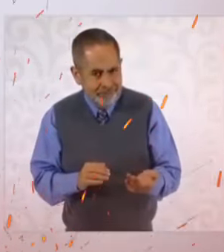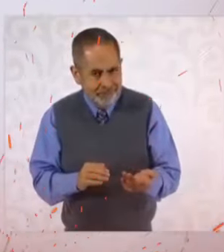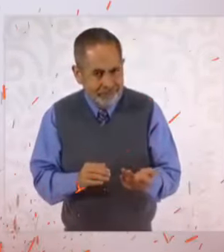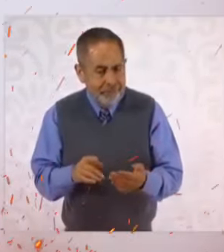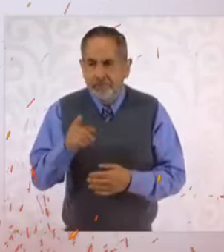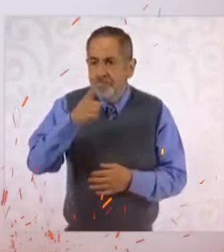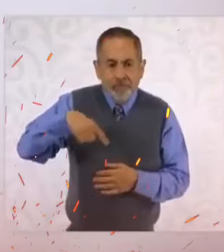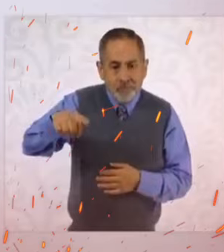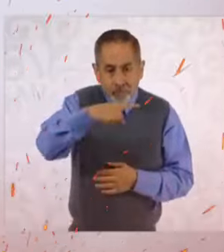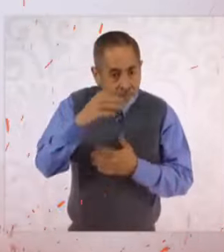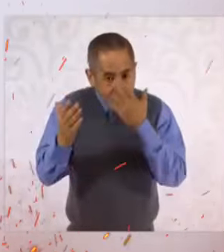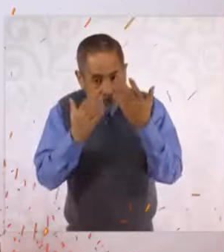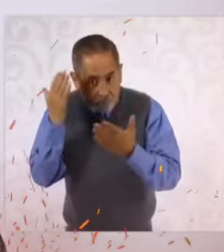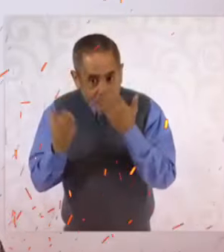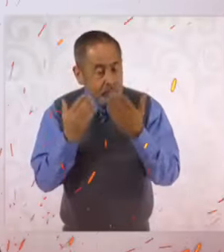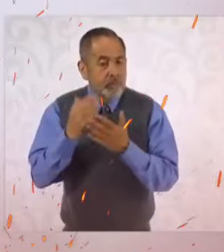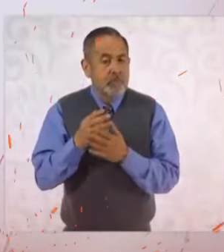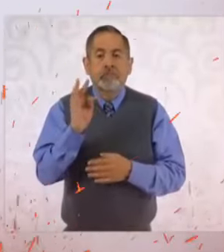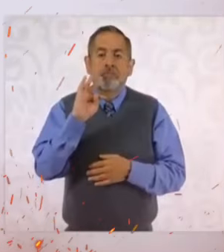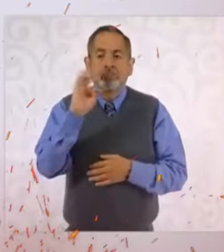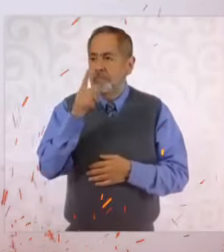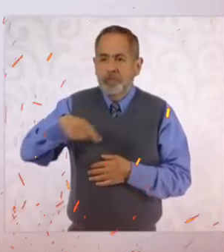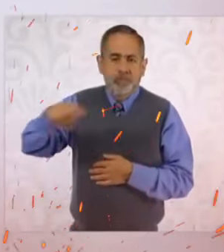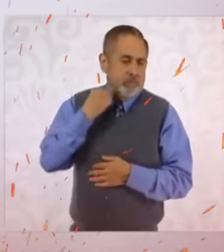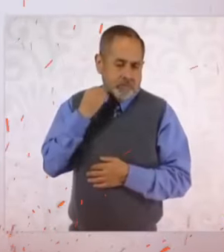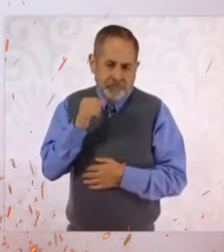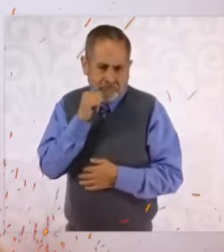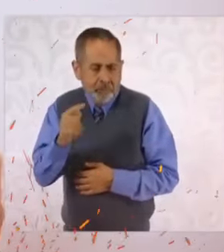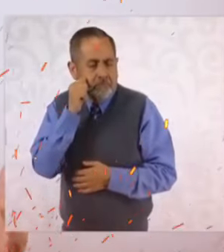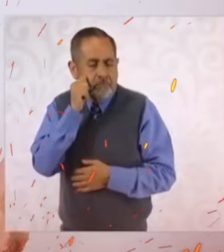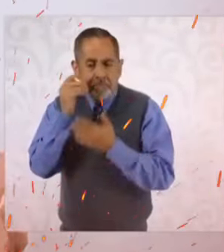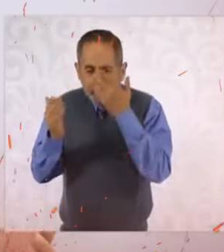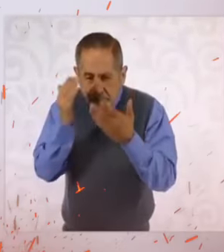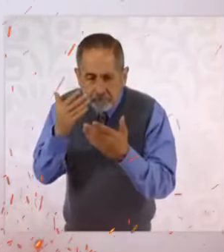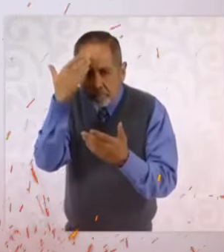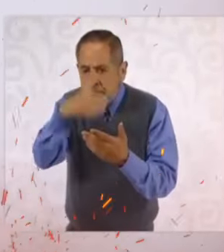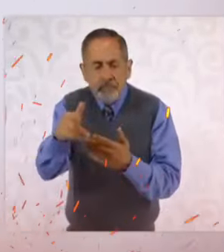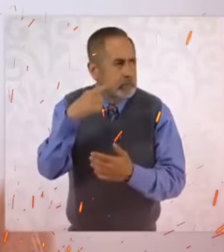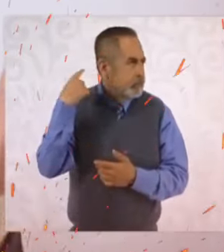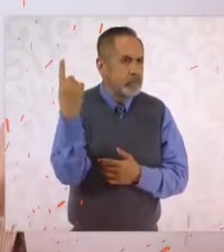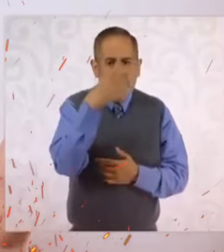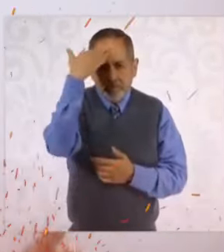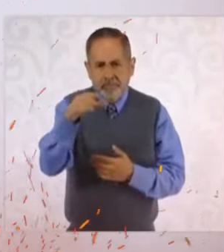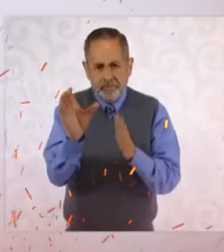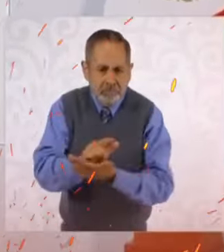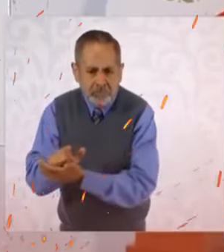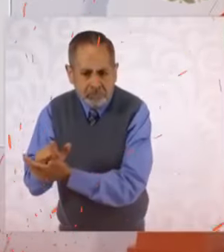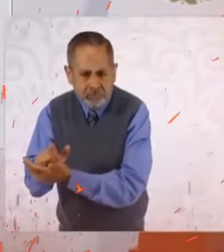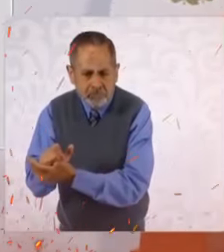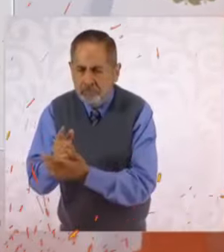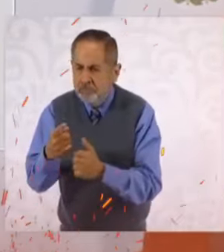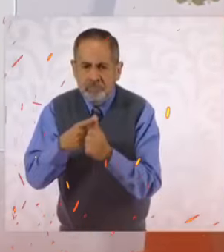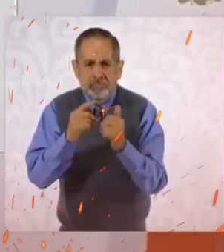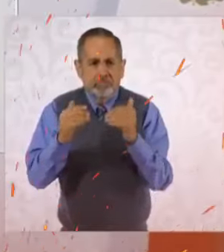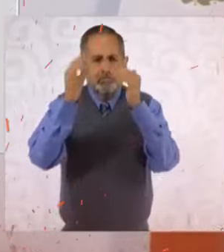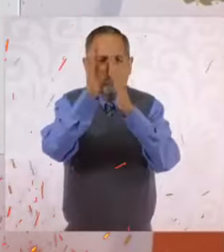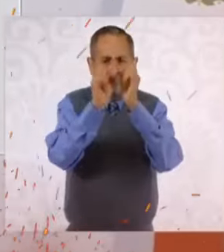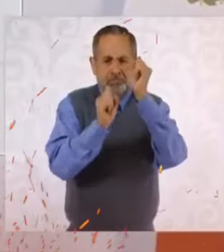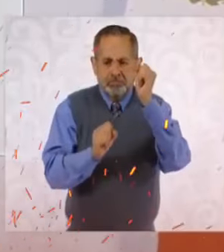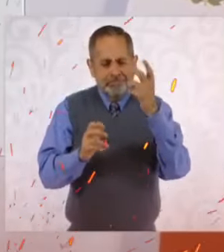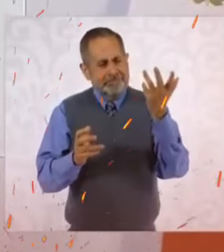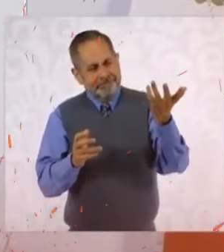que estudiamos, aunque no hayamos estudiado derecho, sabemos que la Constitución es la ley máxima. Ayer me